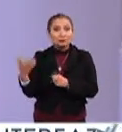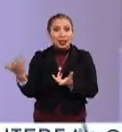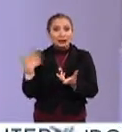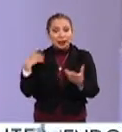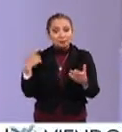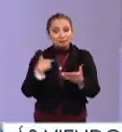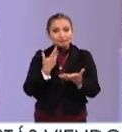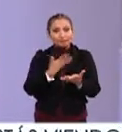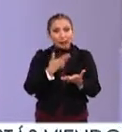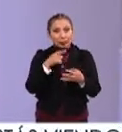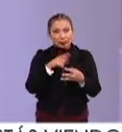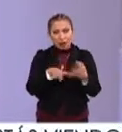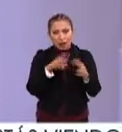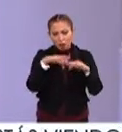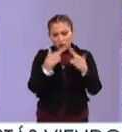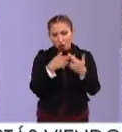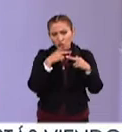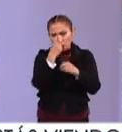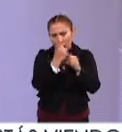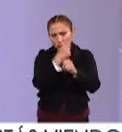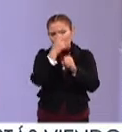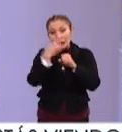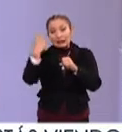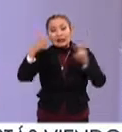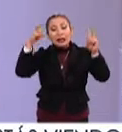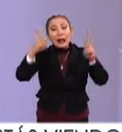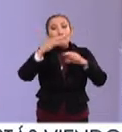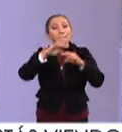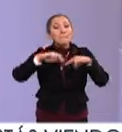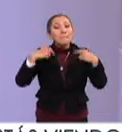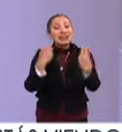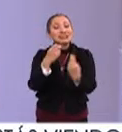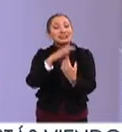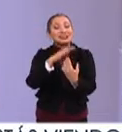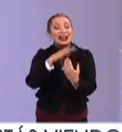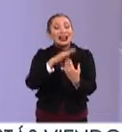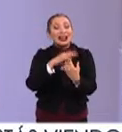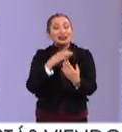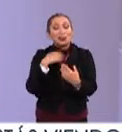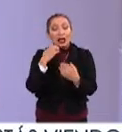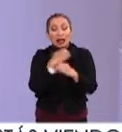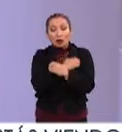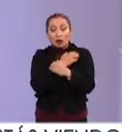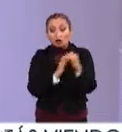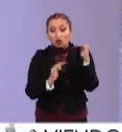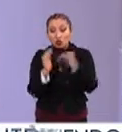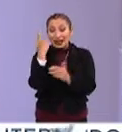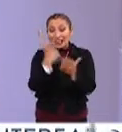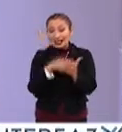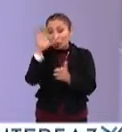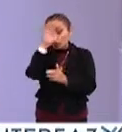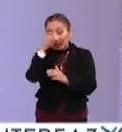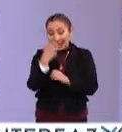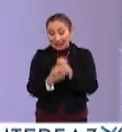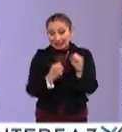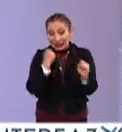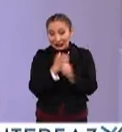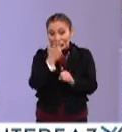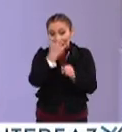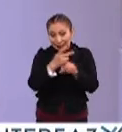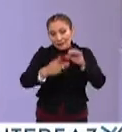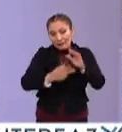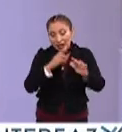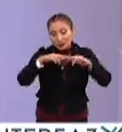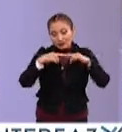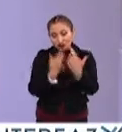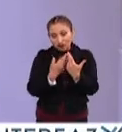está conformada en estas reuniones anuales que se llaman Mesas Redondas sobre Educación Superior Intercultural. Este año es la 7ª edición